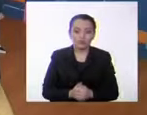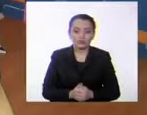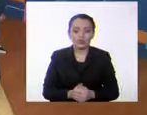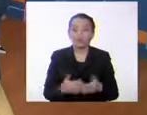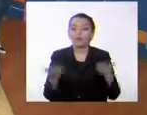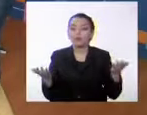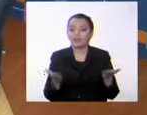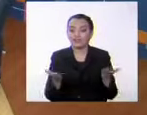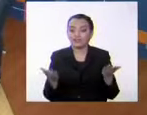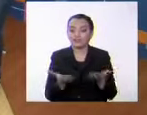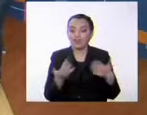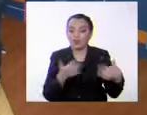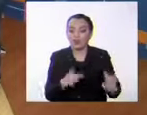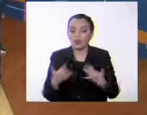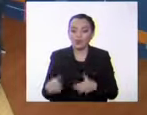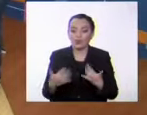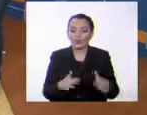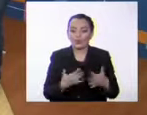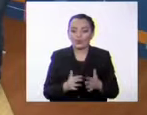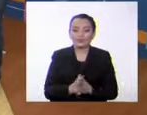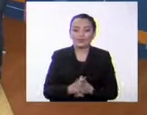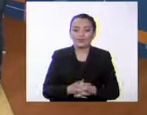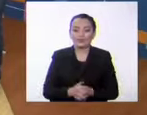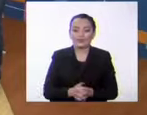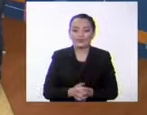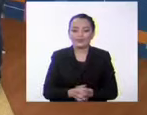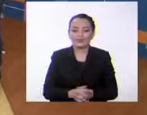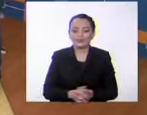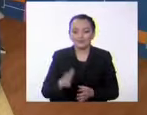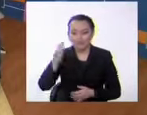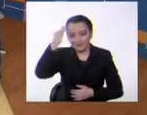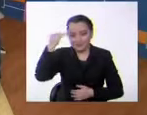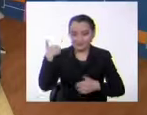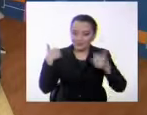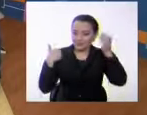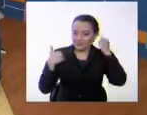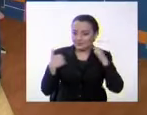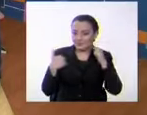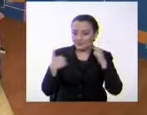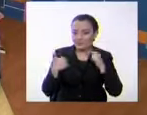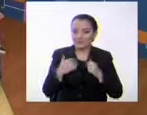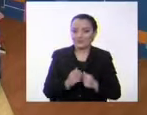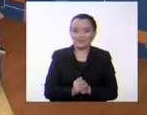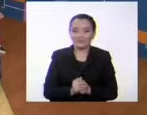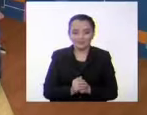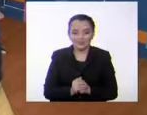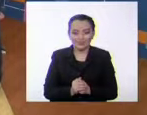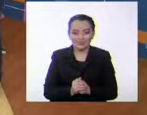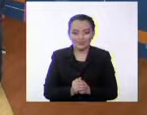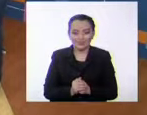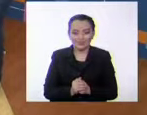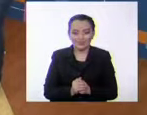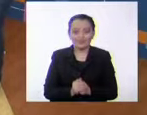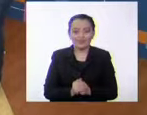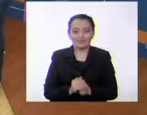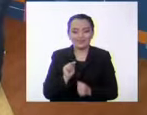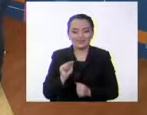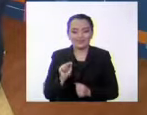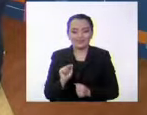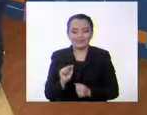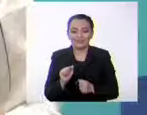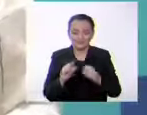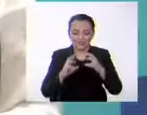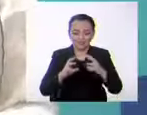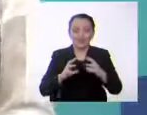A ver, Mayra, Sí. te toca. Exacto, vamos a ver a los niños y niñas en casa. Ahora vamos a ver si ponchamos. Vamos a